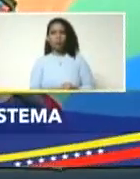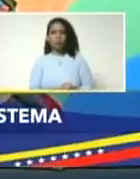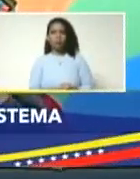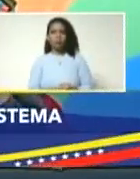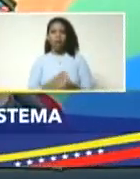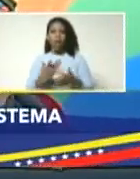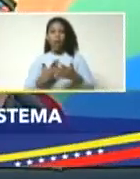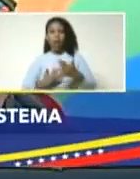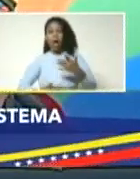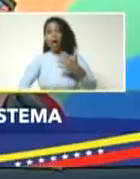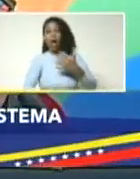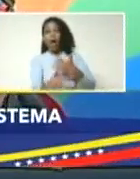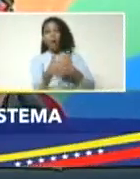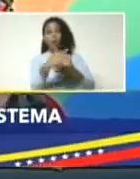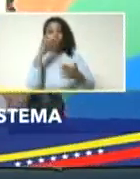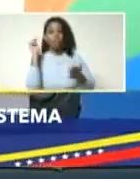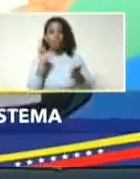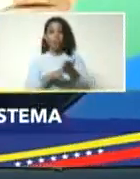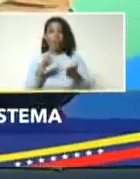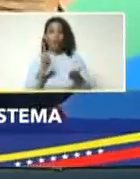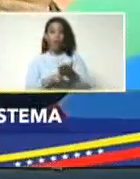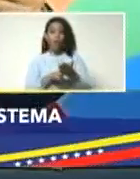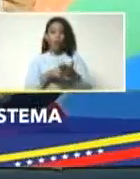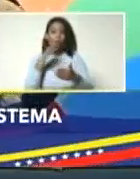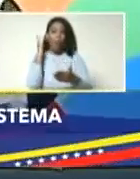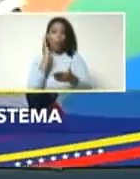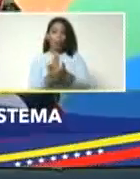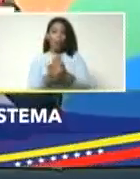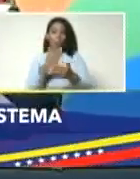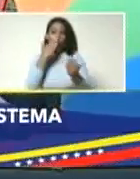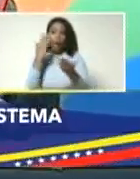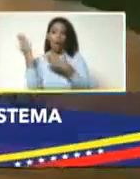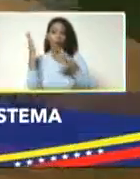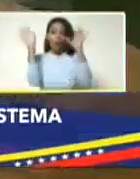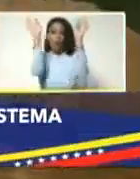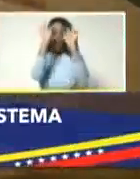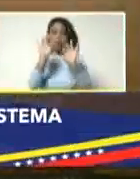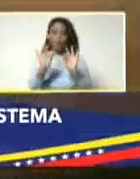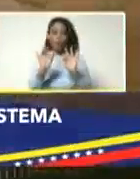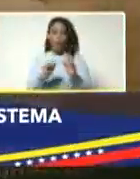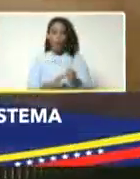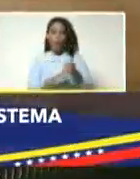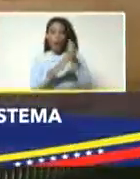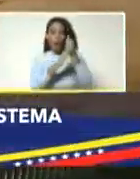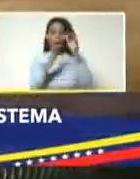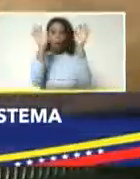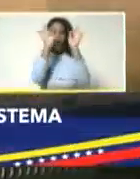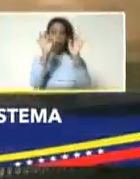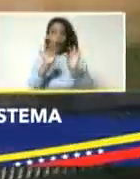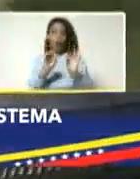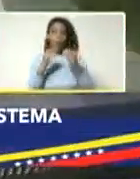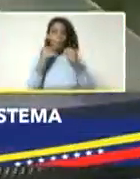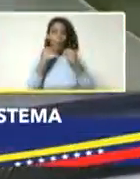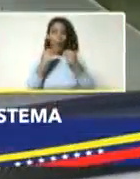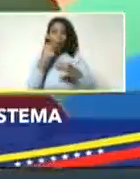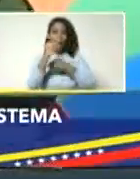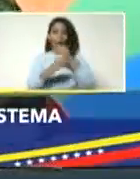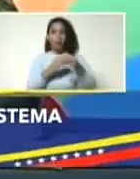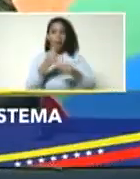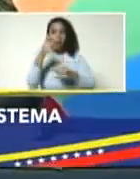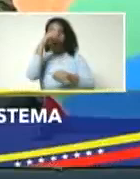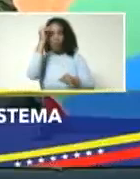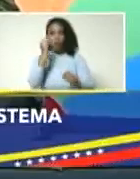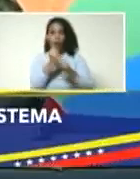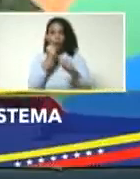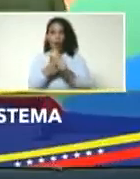extenso, realmente la mitad de ellos son formatos y guías metodológicas para asumir estos